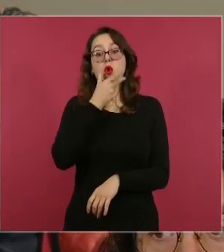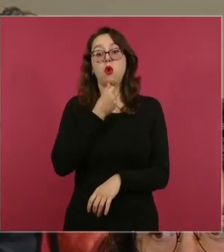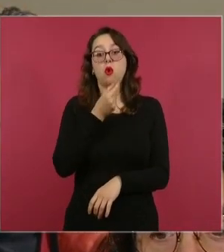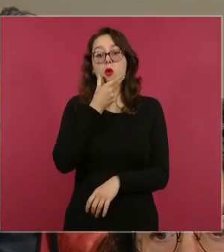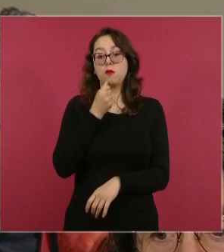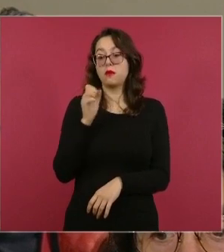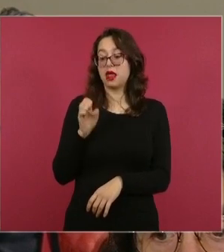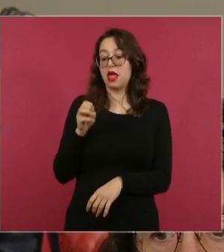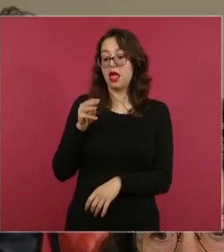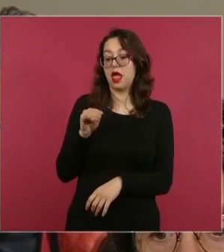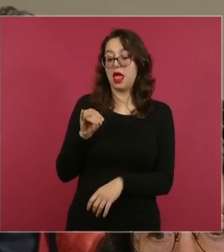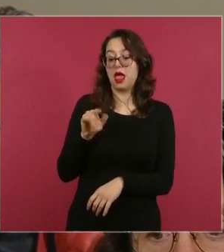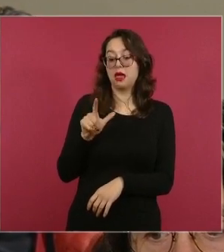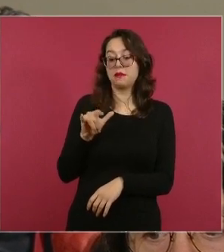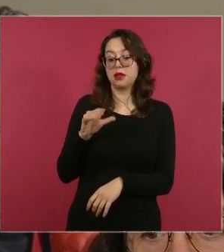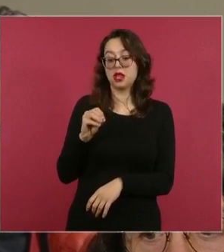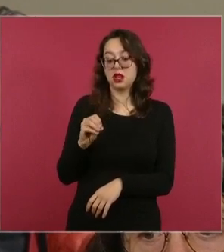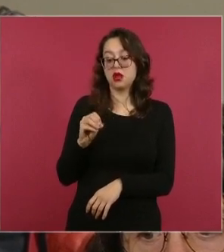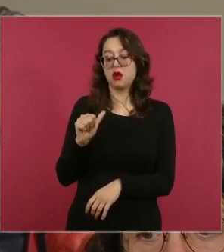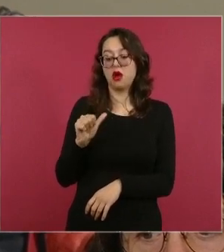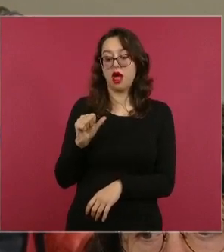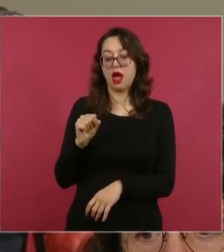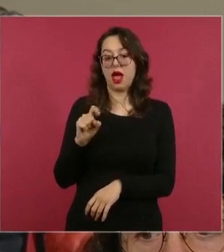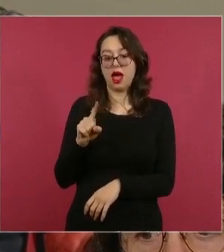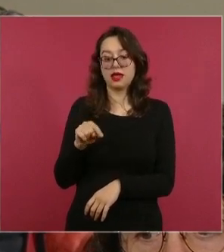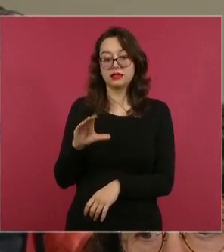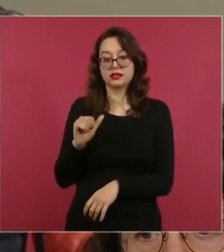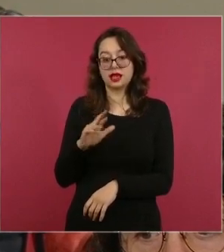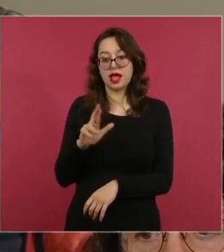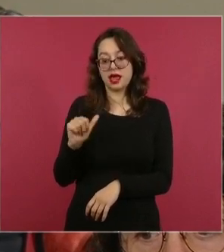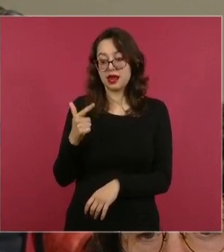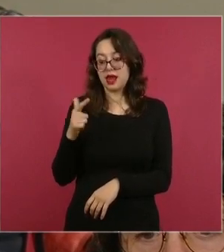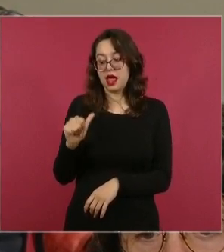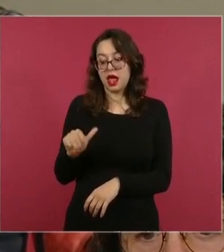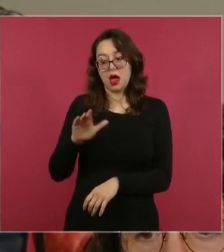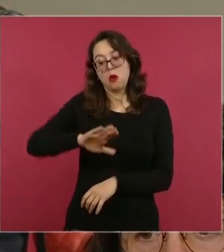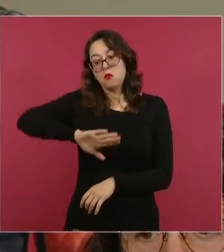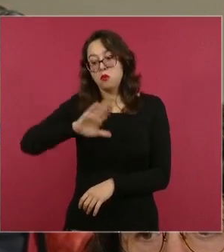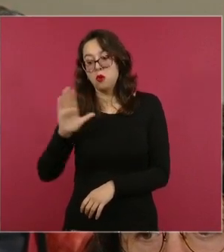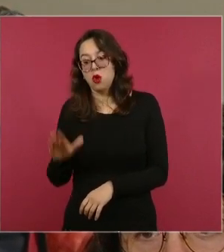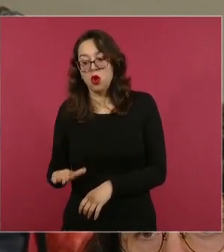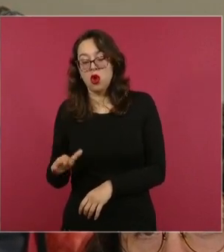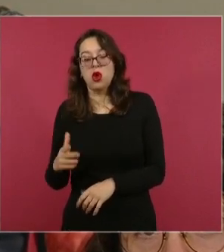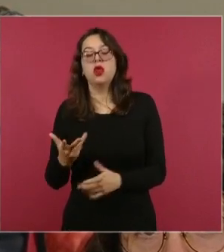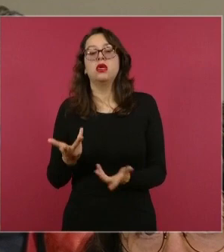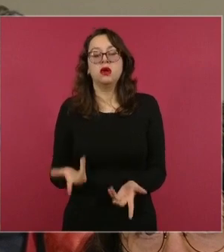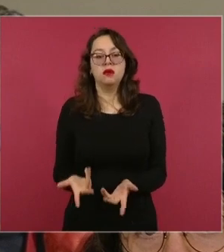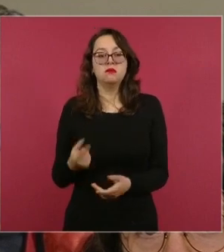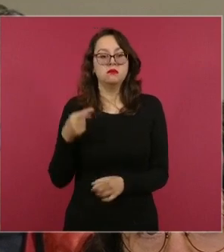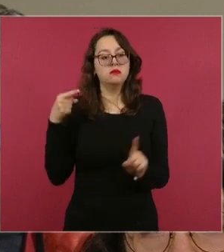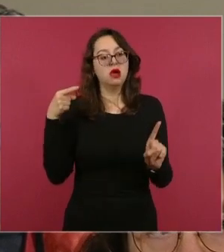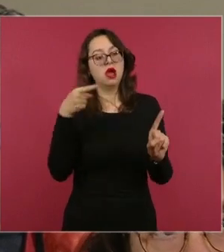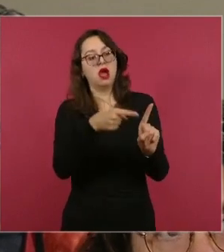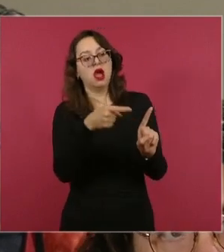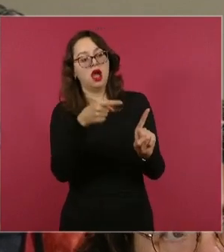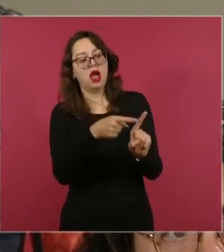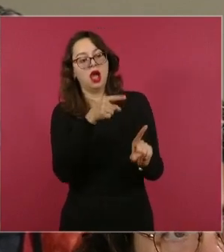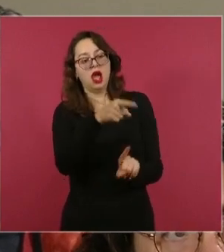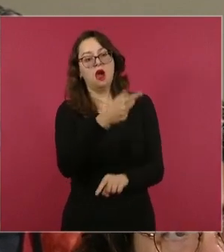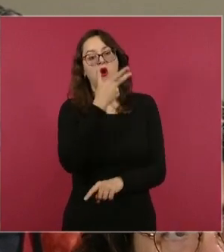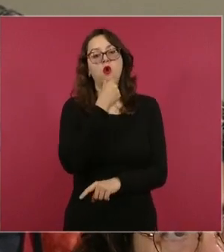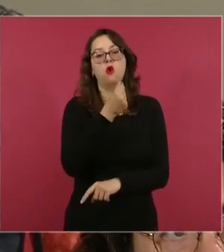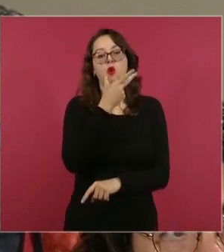azcarraga milmo el tigre fue la escuela del grupo de hombres poderosos para quienes la pantalla grande ante